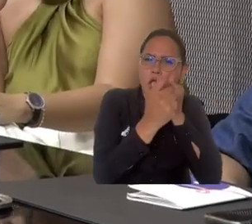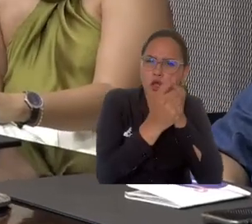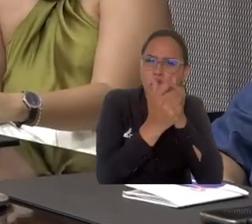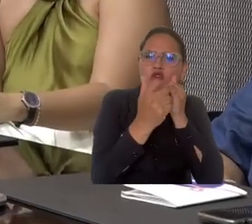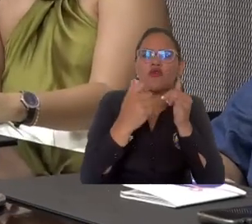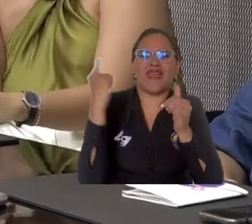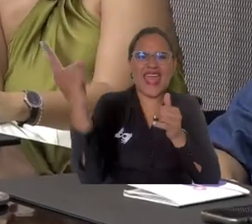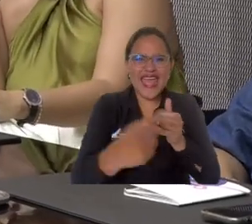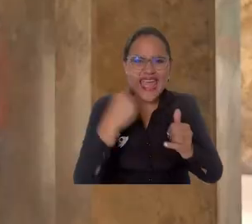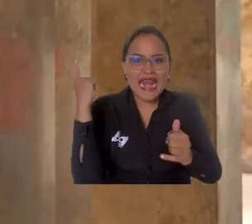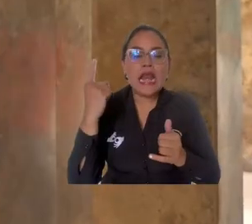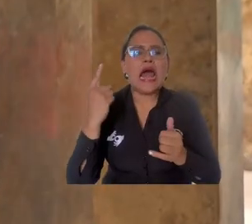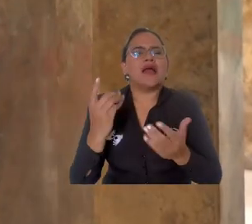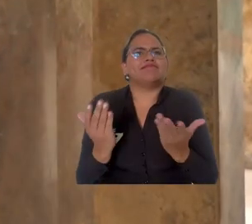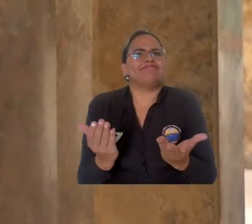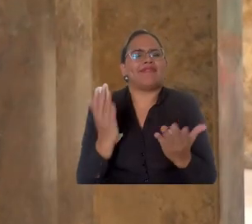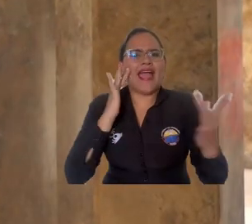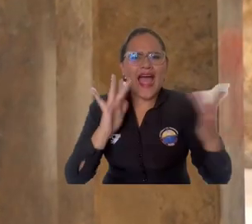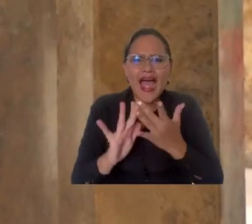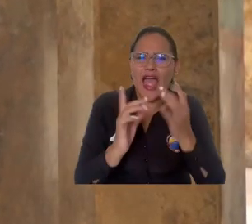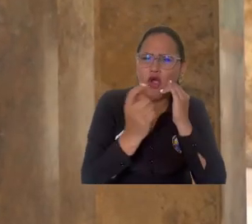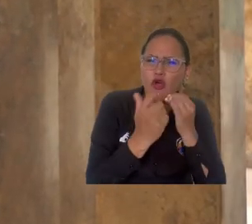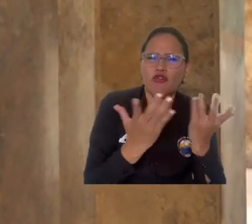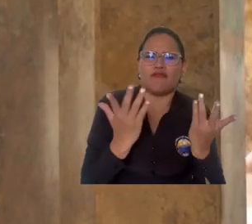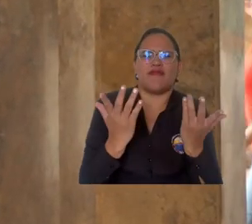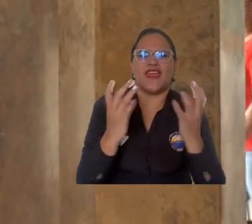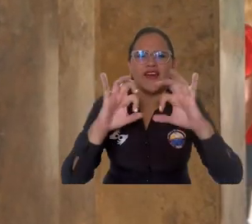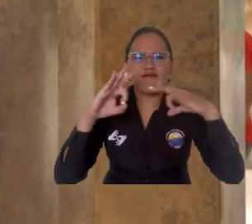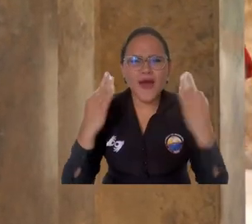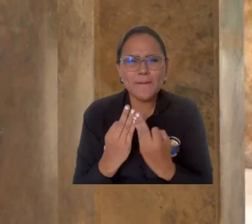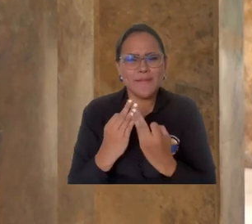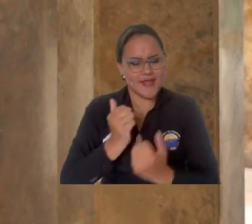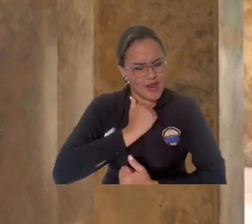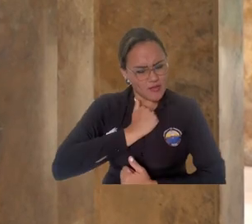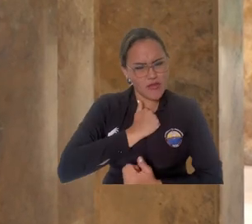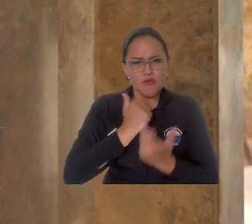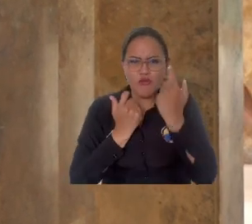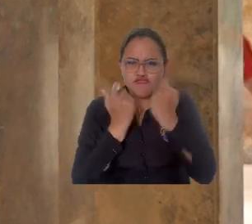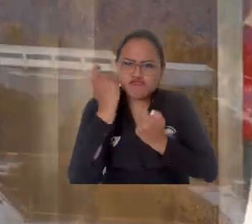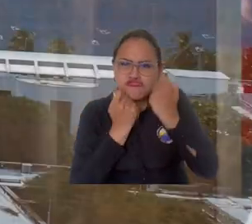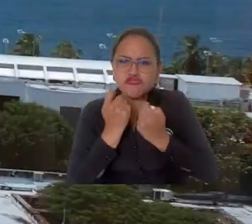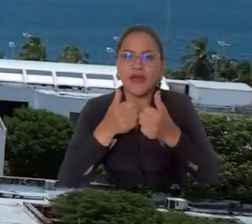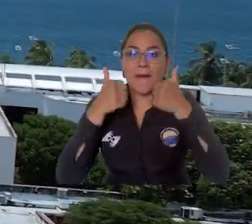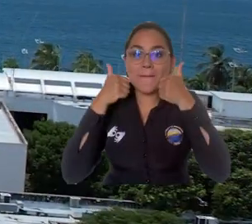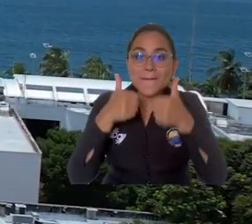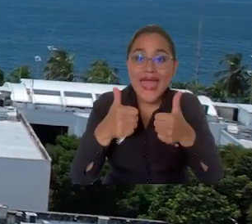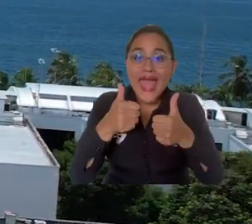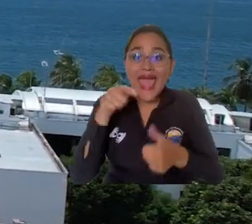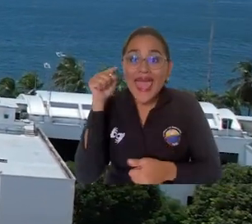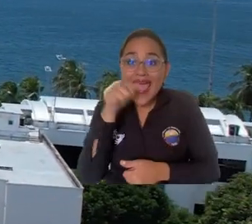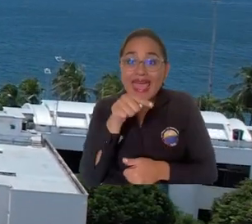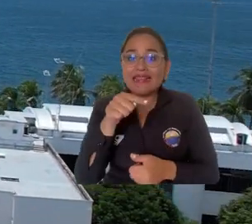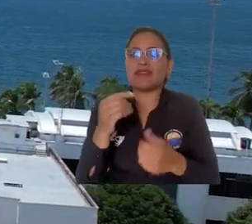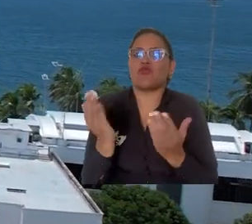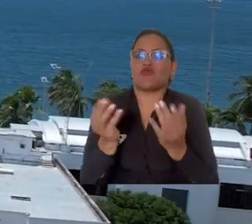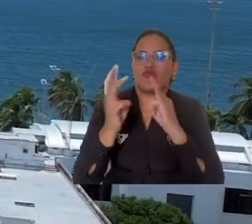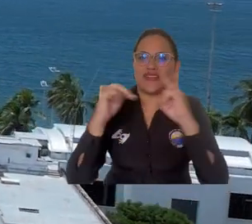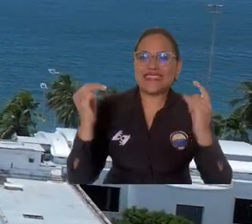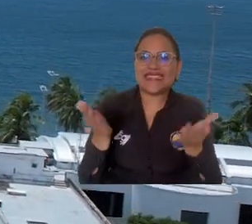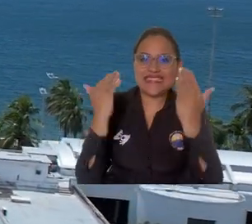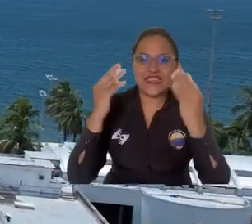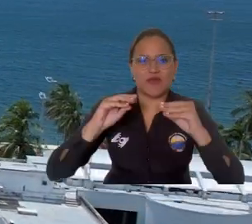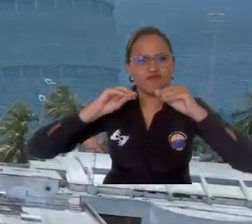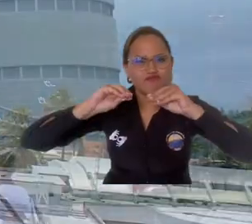apalancados especialmente en esa economía familiar, en esa economía unipersonal, que indudablemente es importante para el